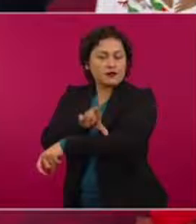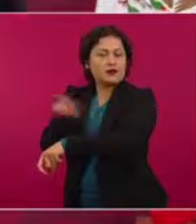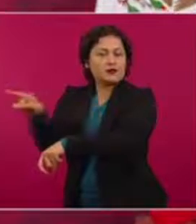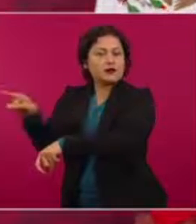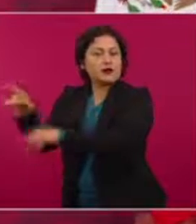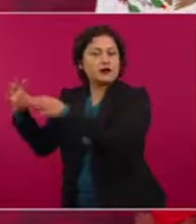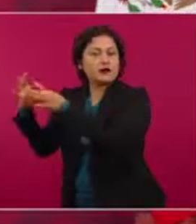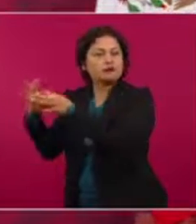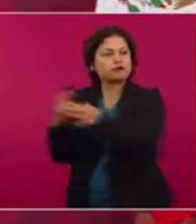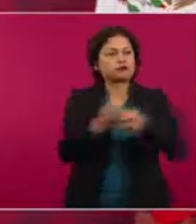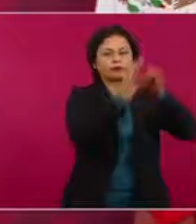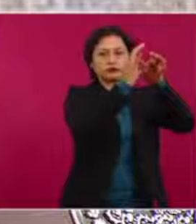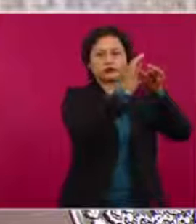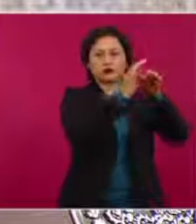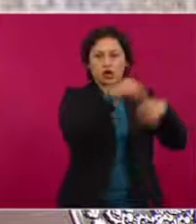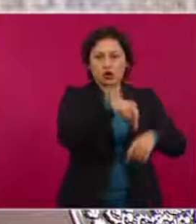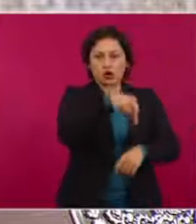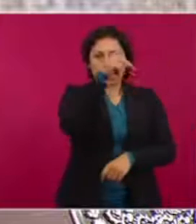llegó al norte,